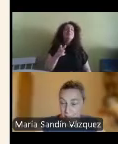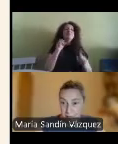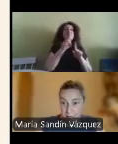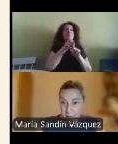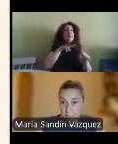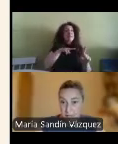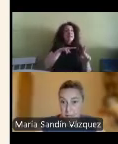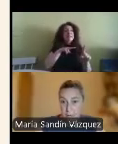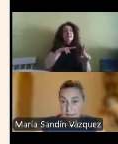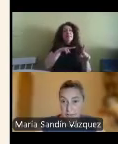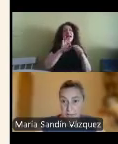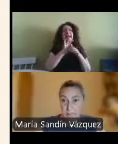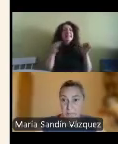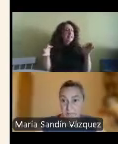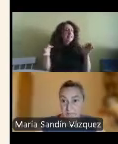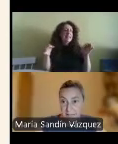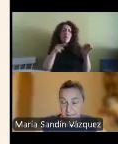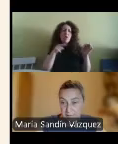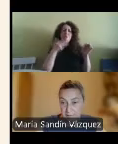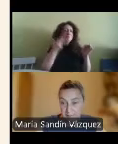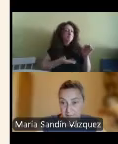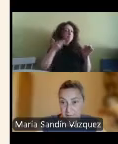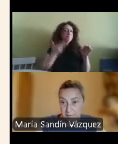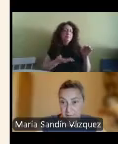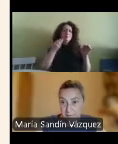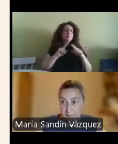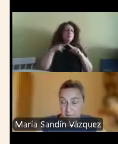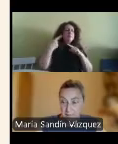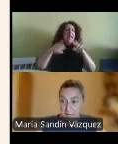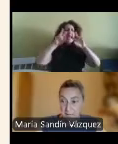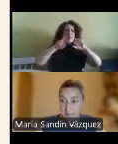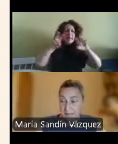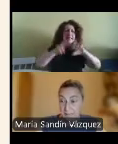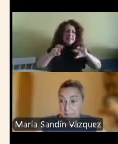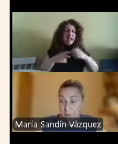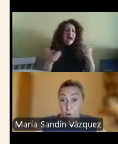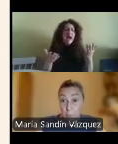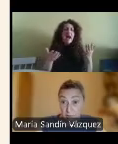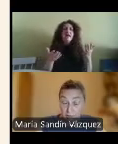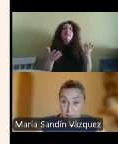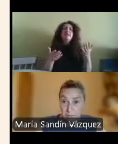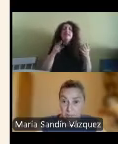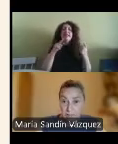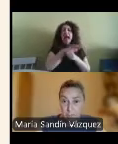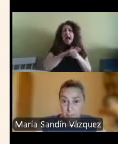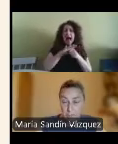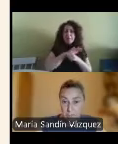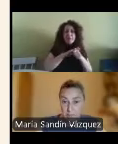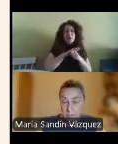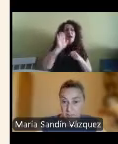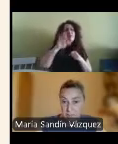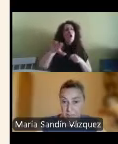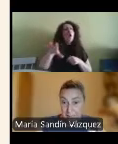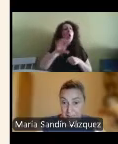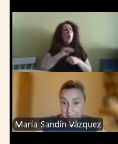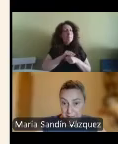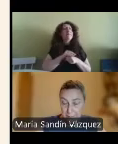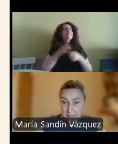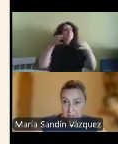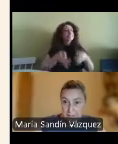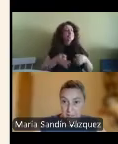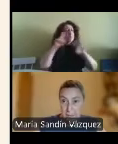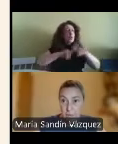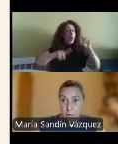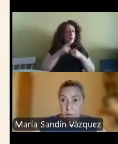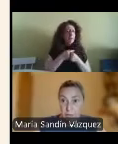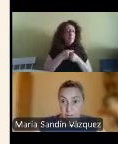es clave para poder investigar en este ámbito y comprender de verdad el problema, ¿no? Que la idea